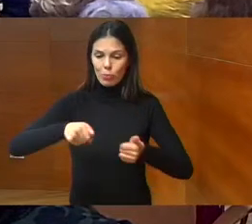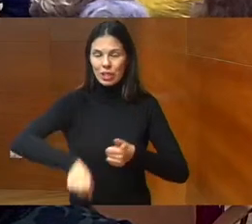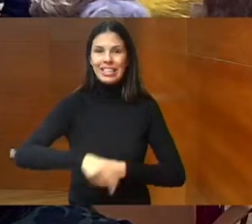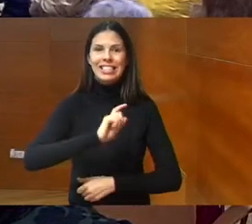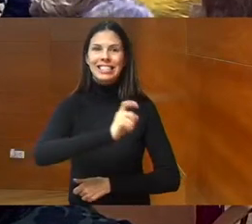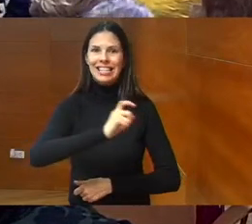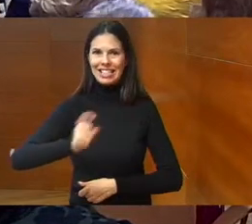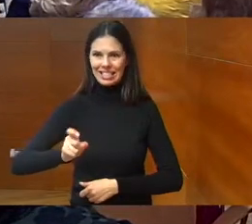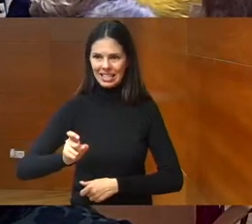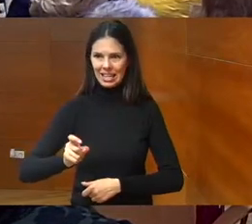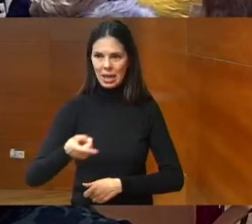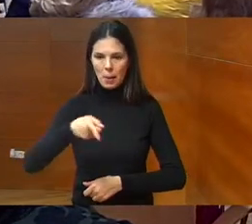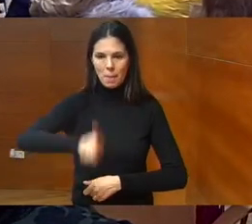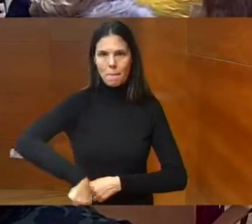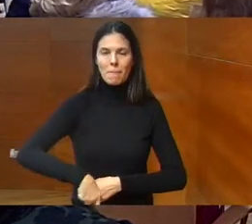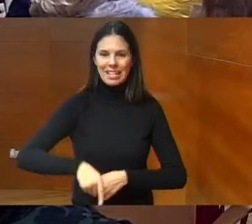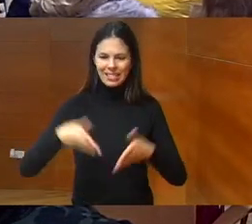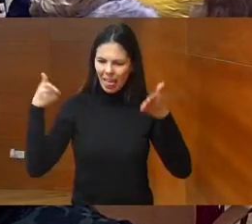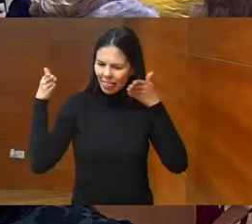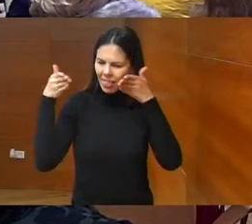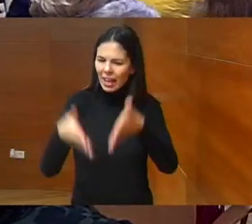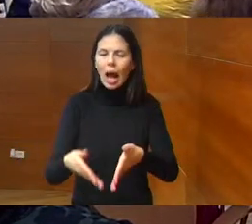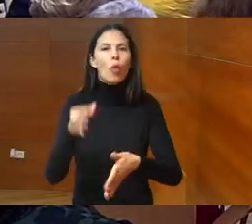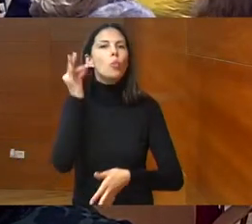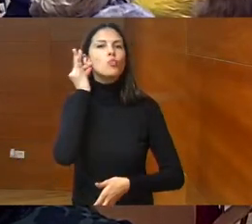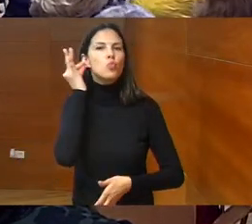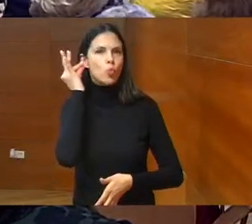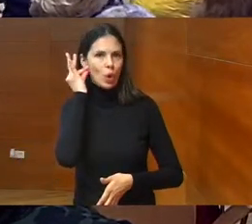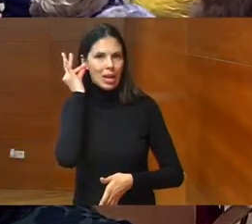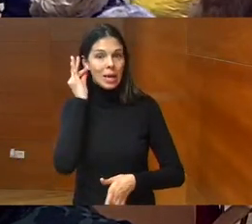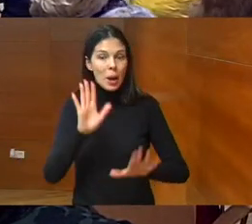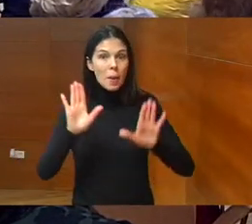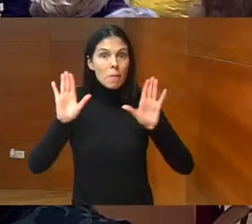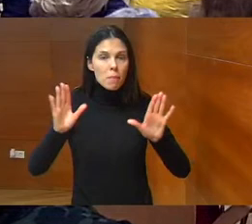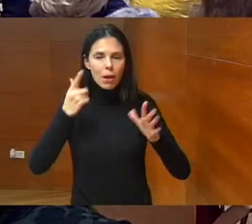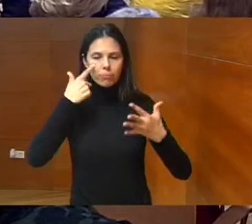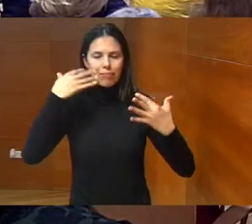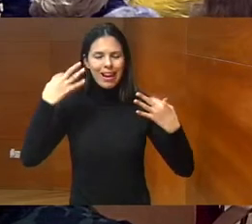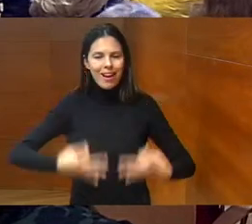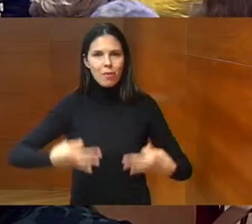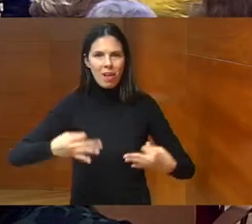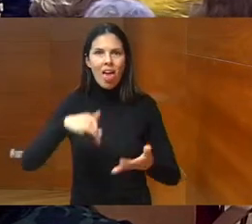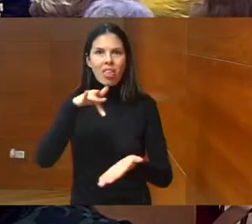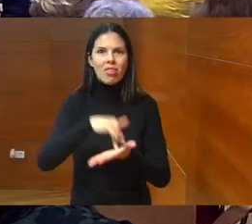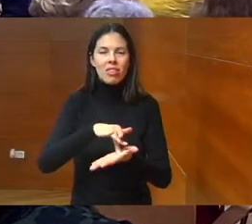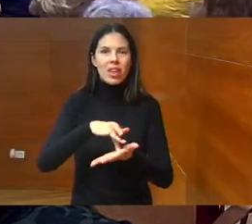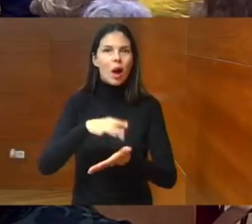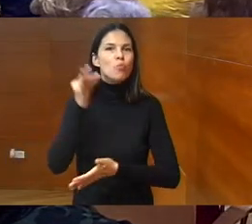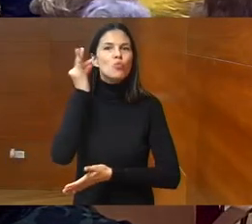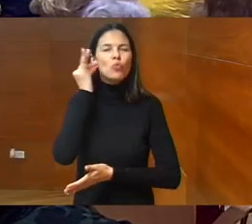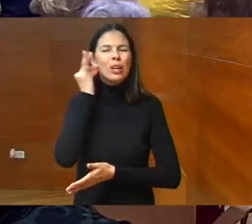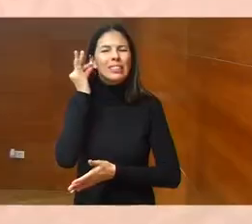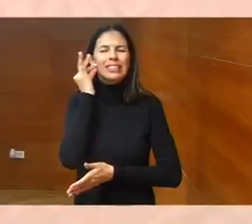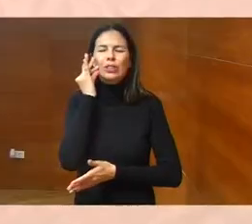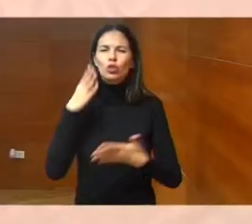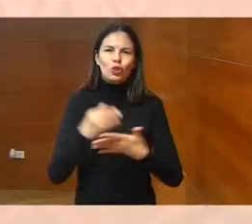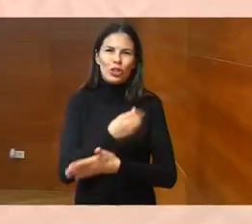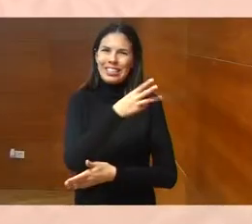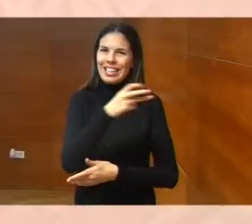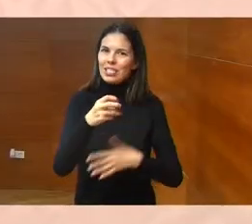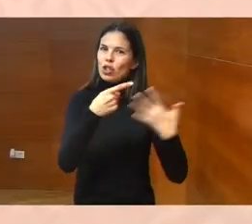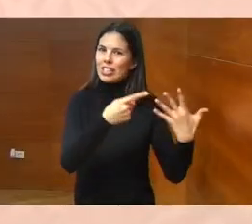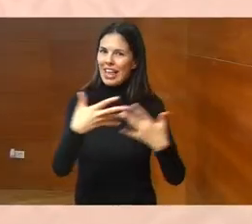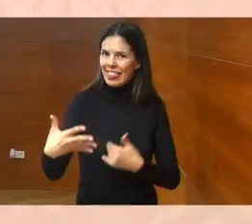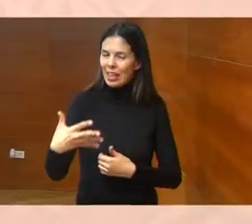sansenso comes dedicado asmuyeres pero en realidad eh odiadas mujeres son os 365